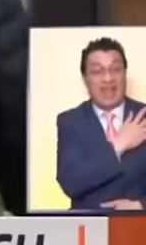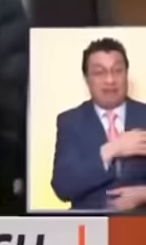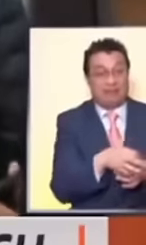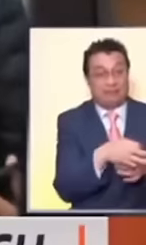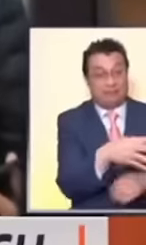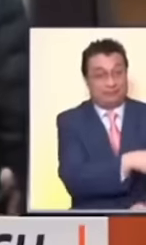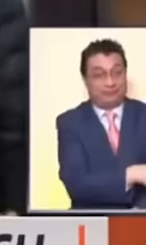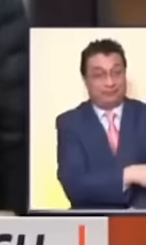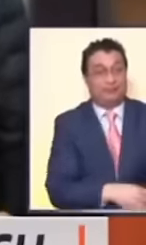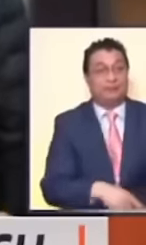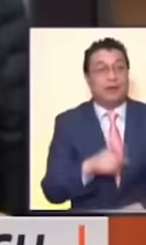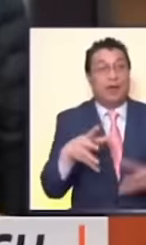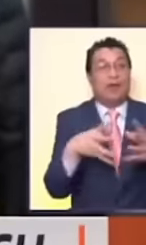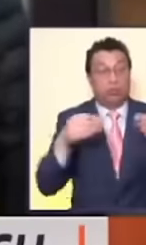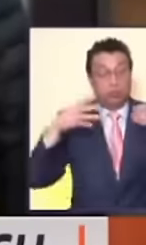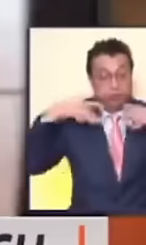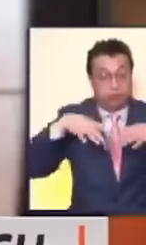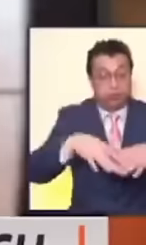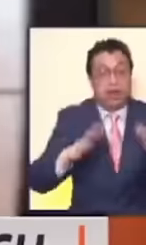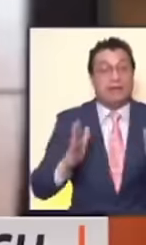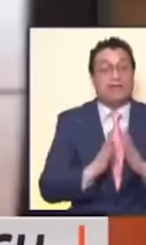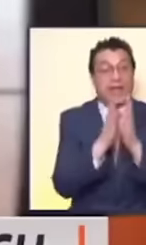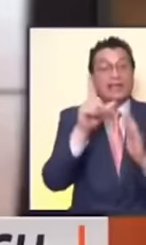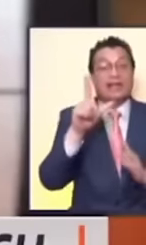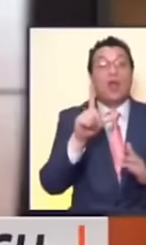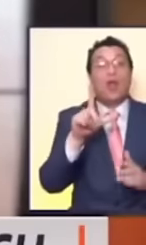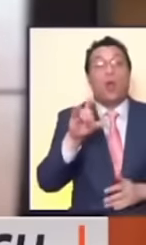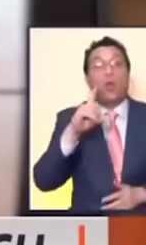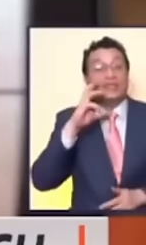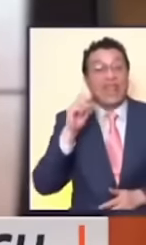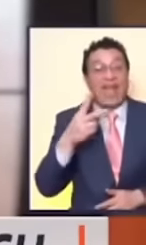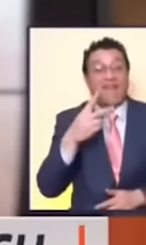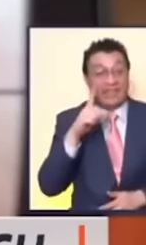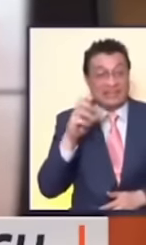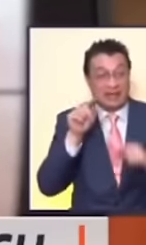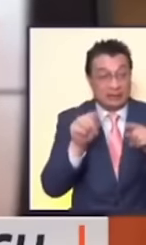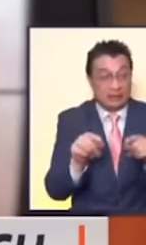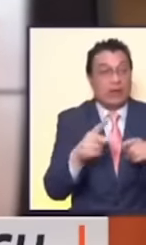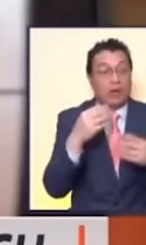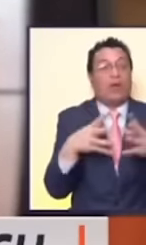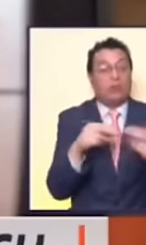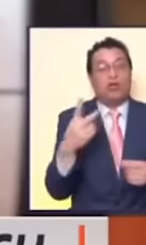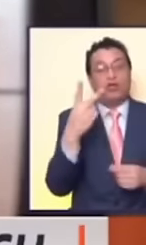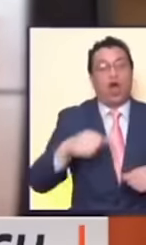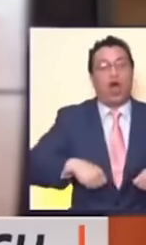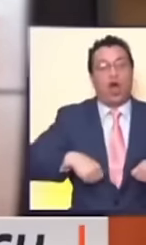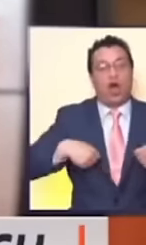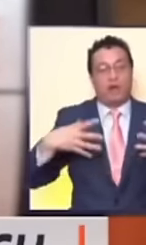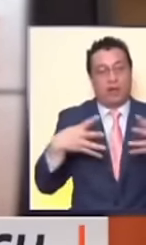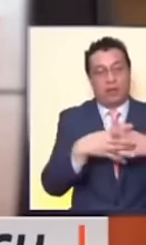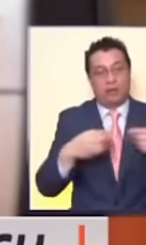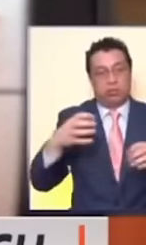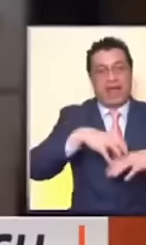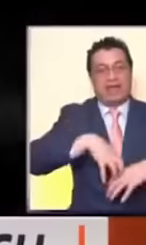de desaparecidos del aluvión en Villa Santa Lucía. Y hoy se cumplen 10 días de la desaparición de los dos jóvenes que están extraviados en el